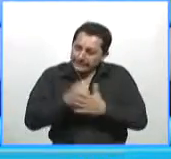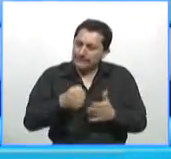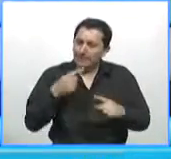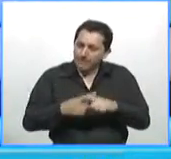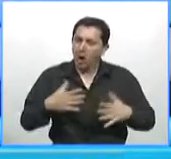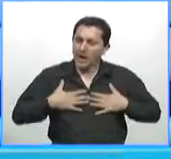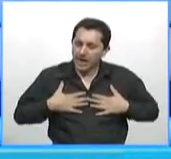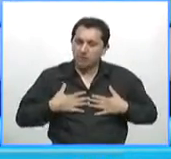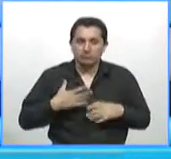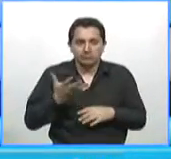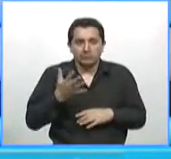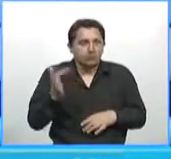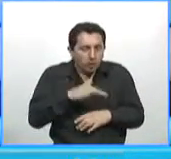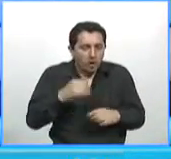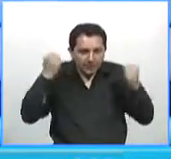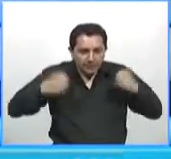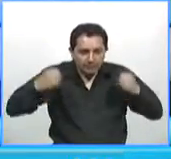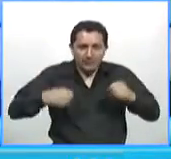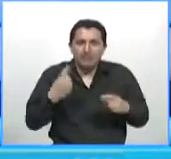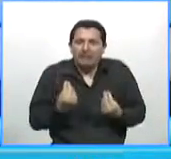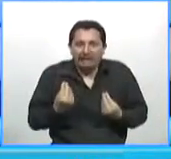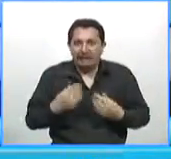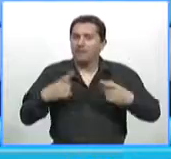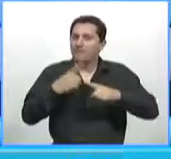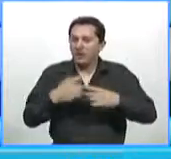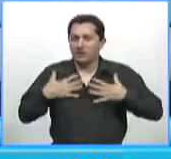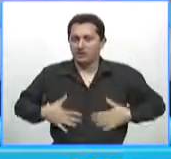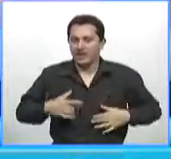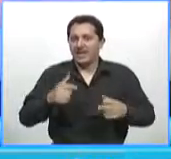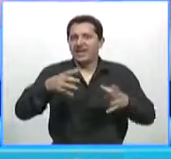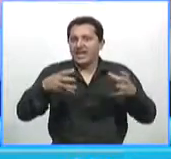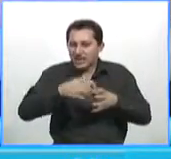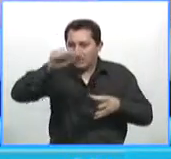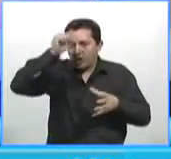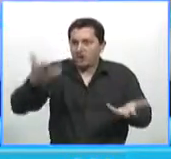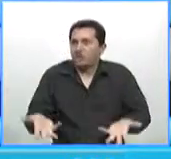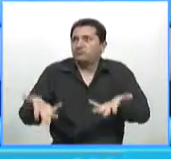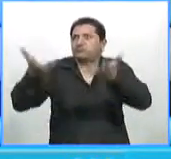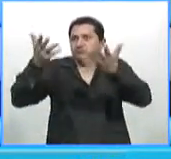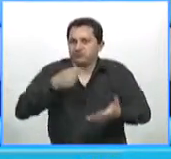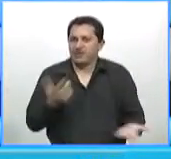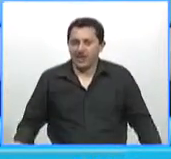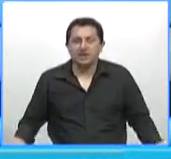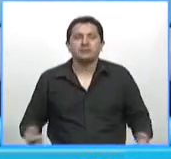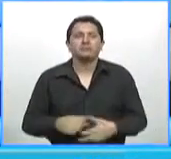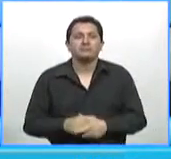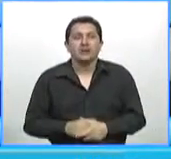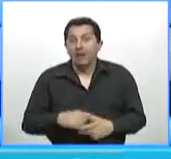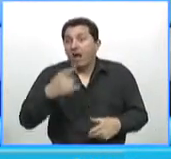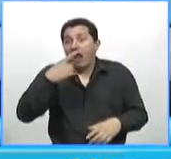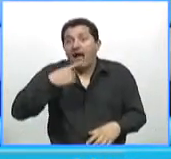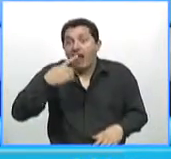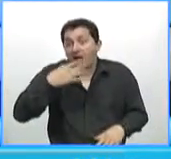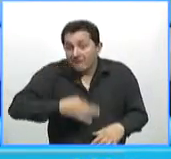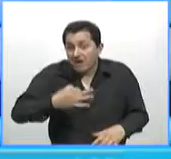que vivimos día a día es para eso, ¿no? Para defender de la mejor manera y llevar a las Leonas a lo más alto que podamos. Y creo que funcionó.